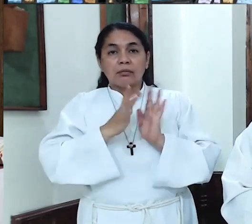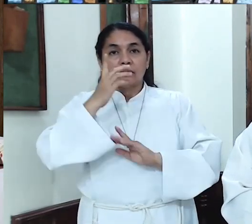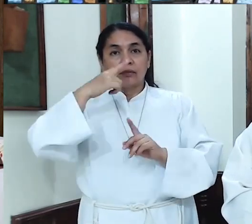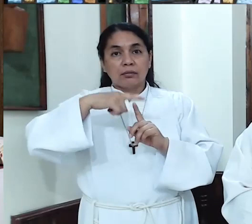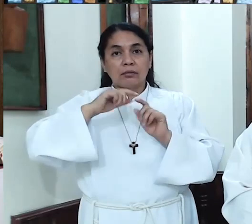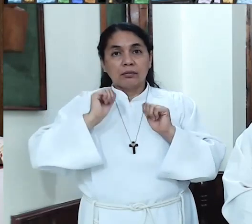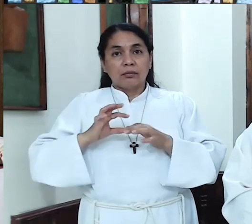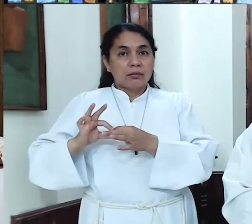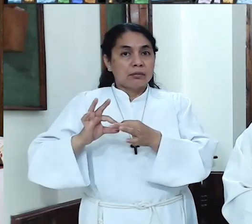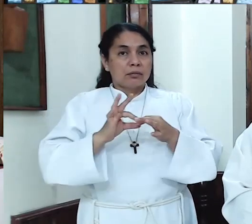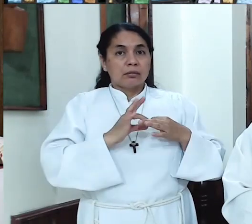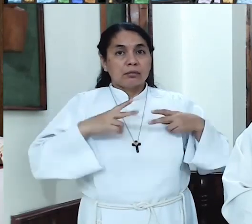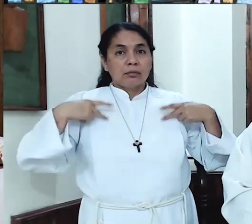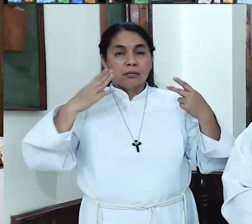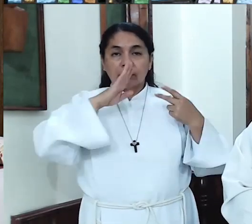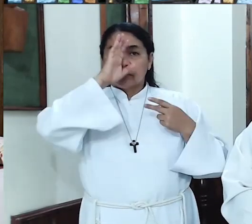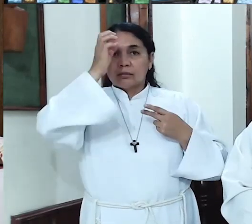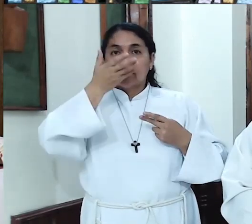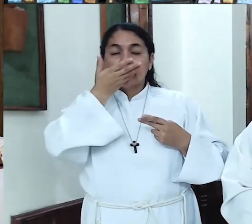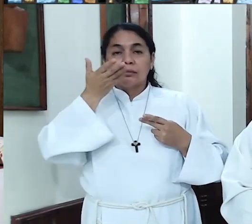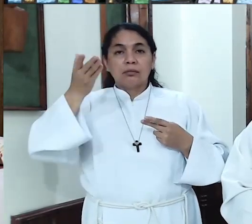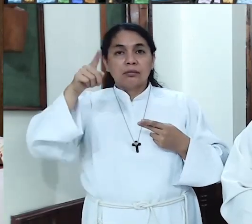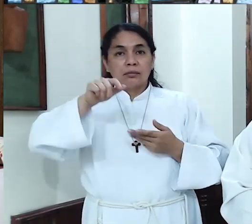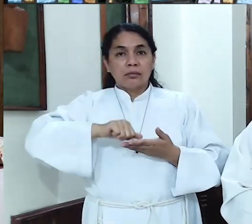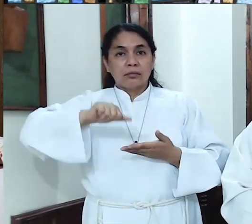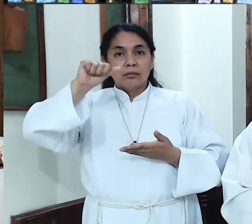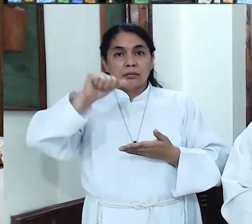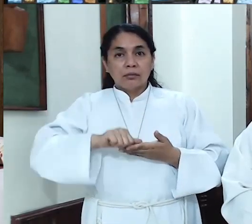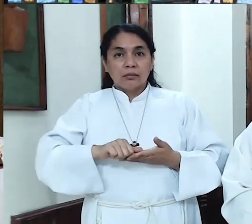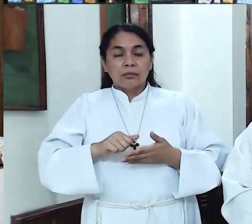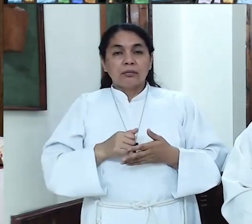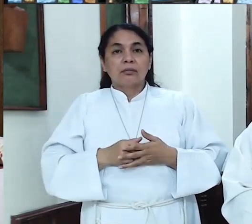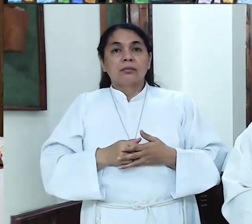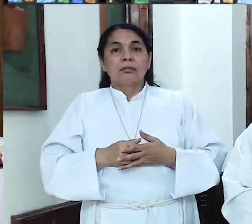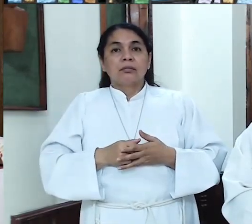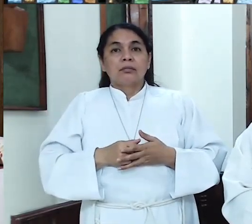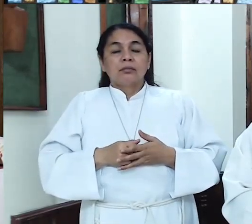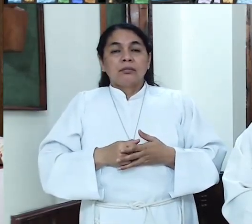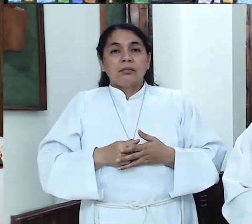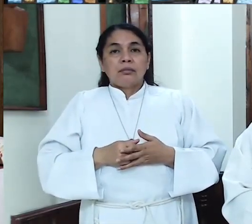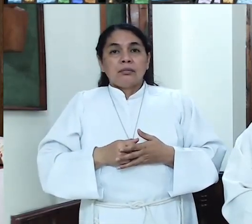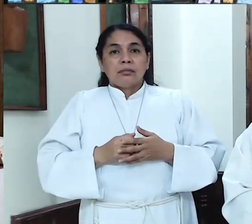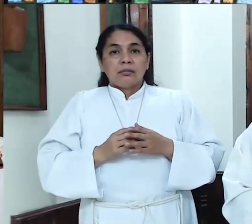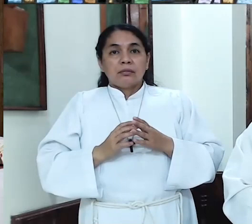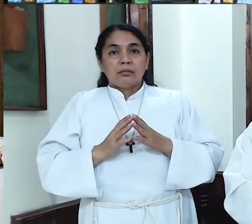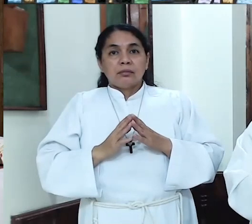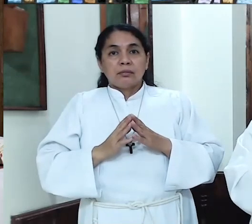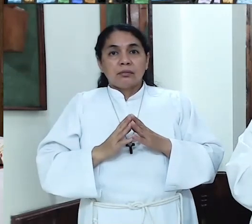Jesucristo compartir la vida eterna y cantar tus alabanzas.